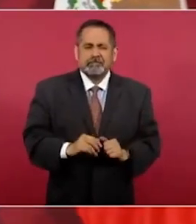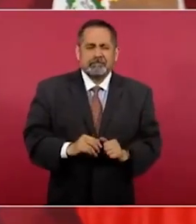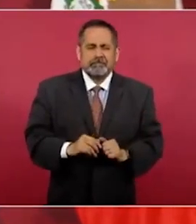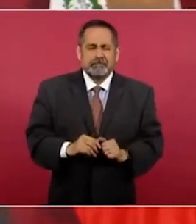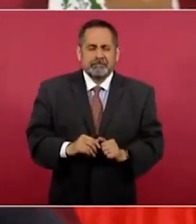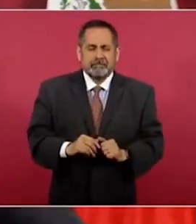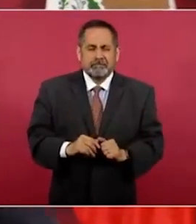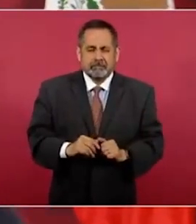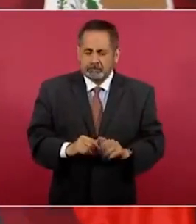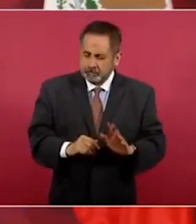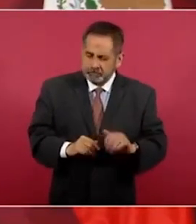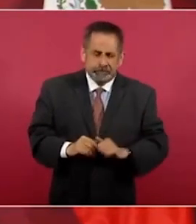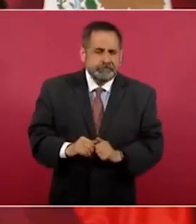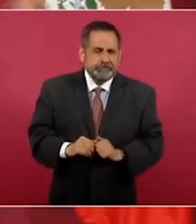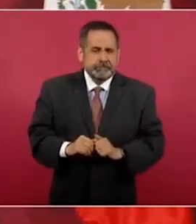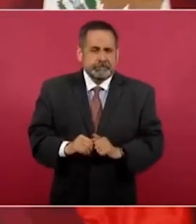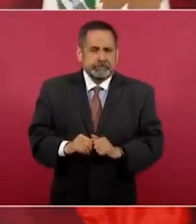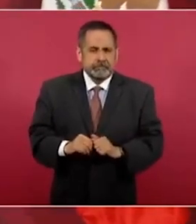Bueno,